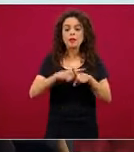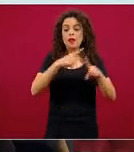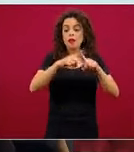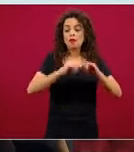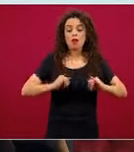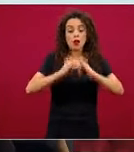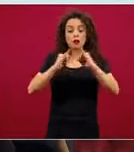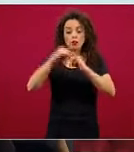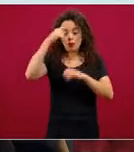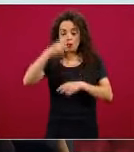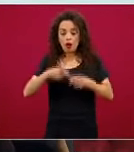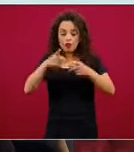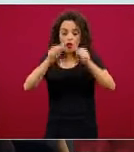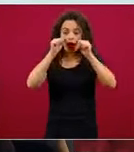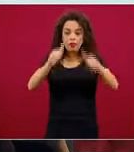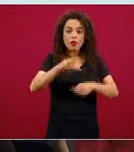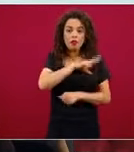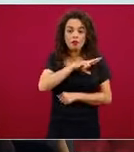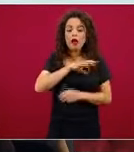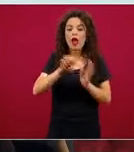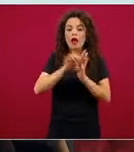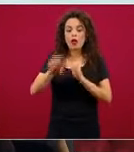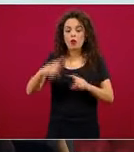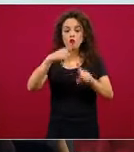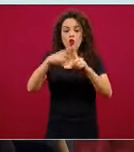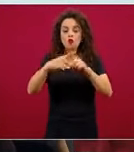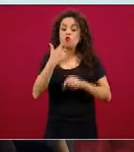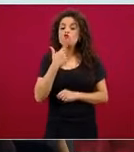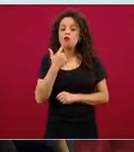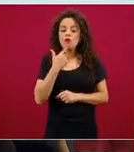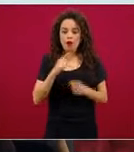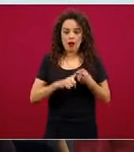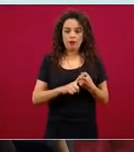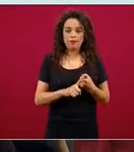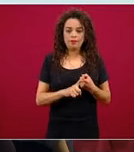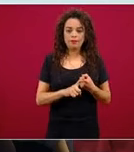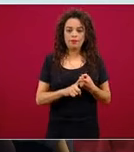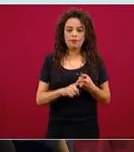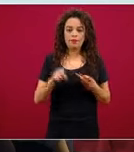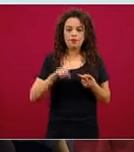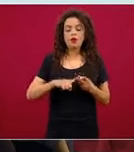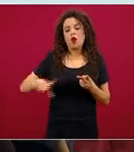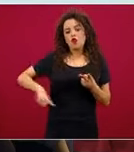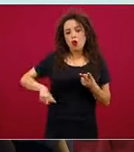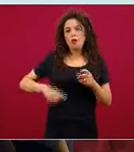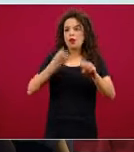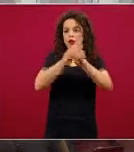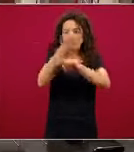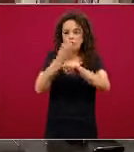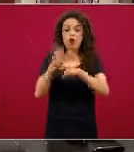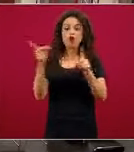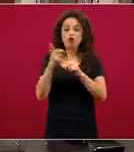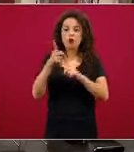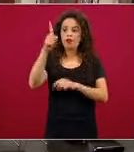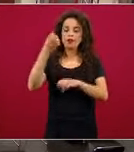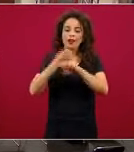de asistencia privada, como lo es la Cruz Roja y gobierno estatal del estado de Morelos. Es decir,